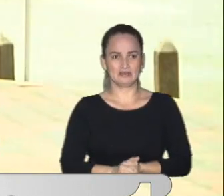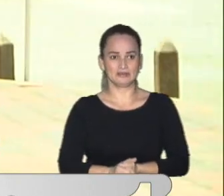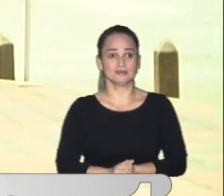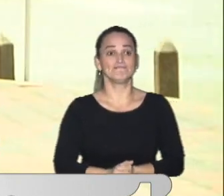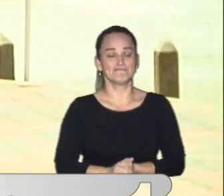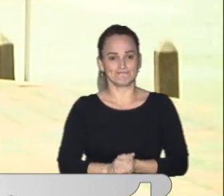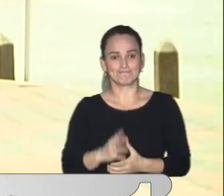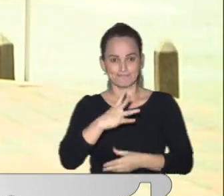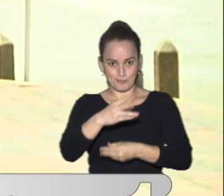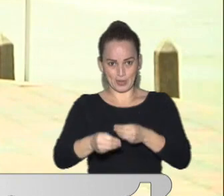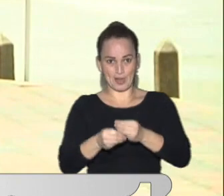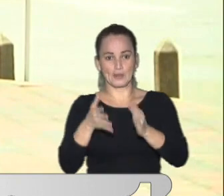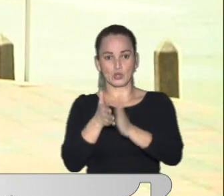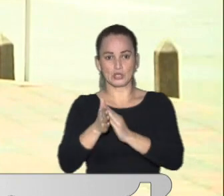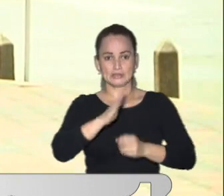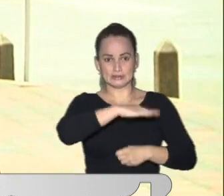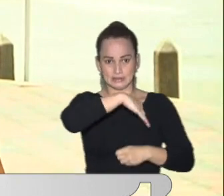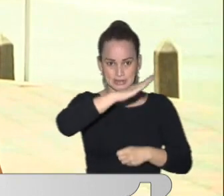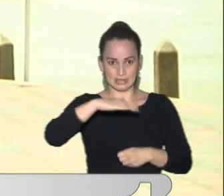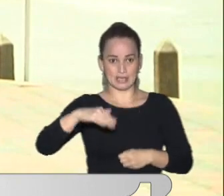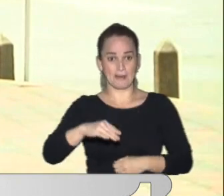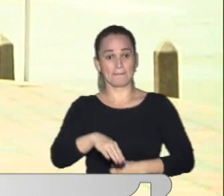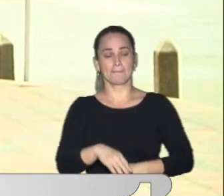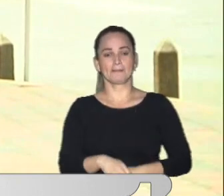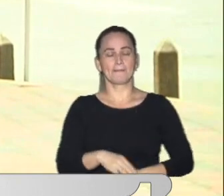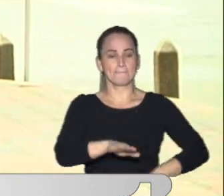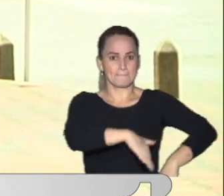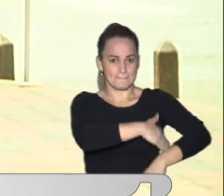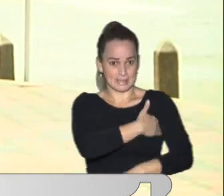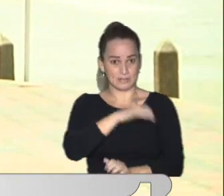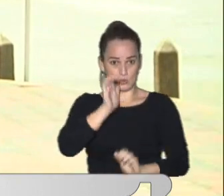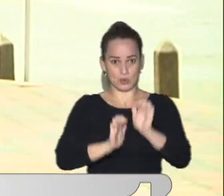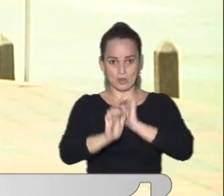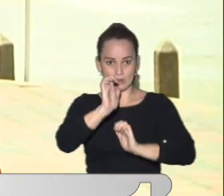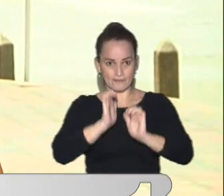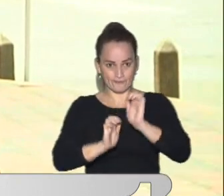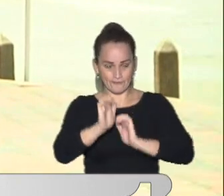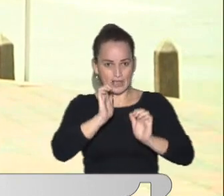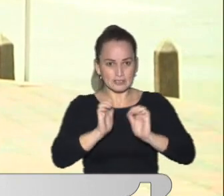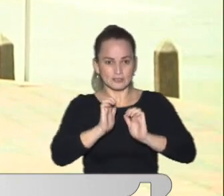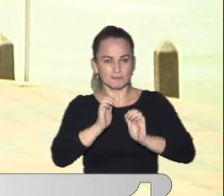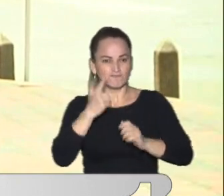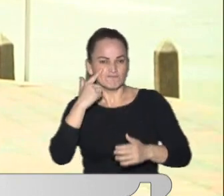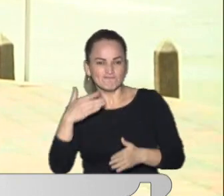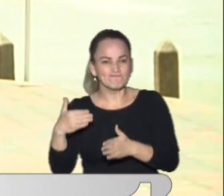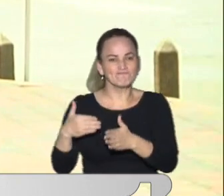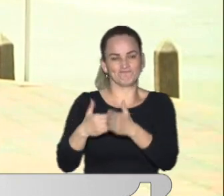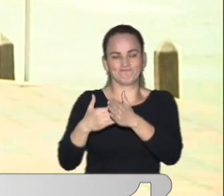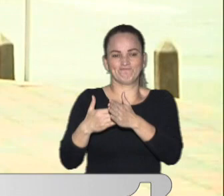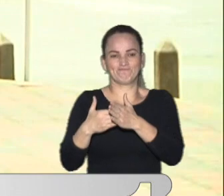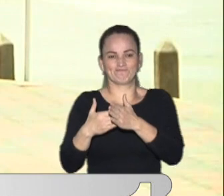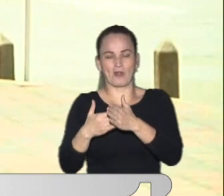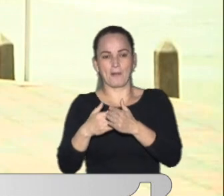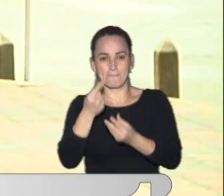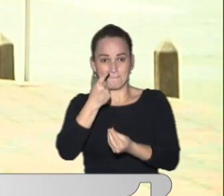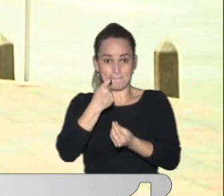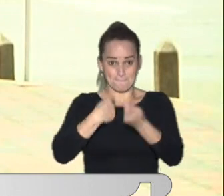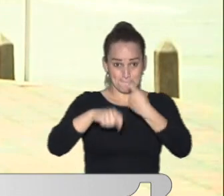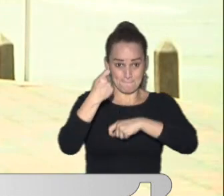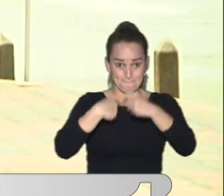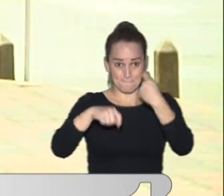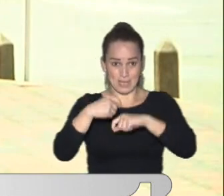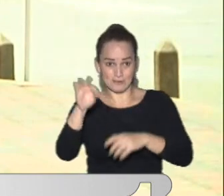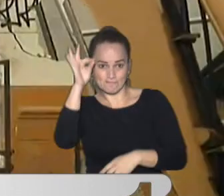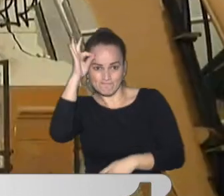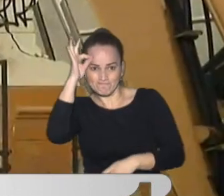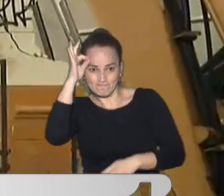Y en otras noticias de Antioquia, esta mañana el ministro de Defensa encabezó un operativo contra el narcotráfico demoliendo una casa dedicada a la venta de